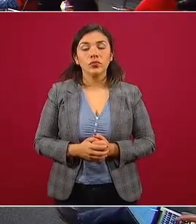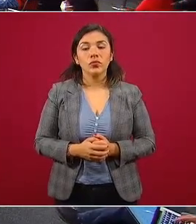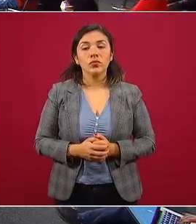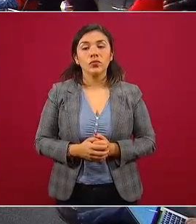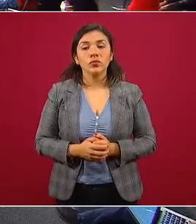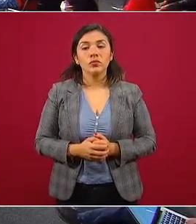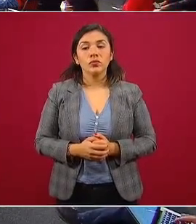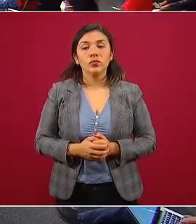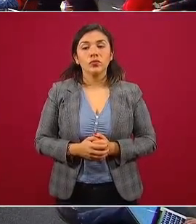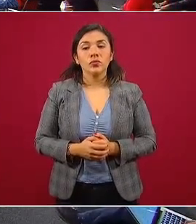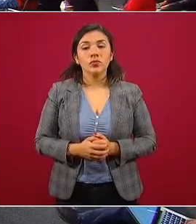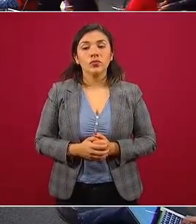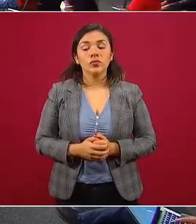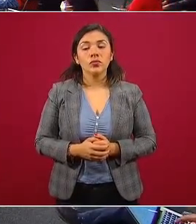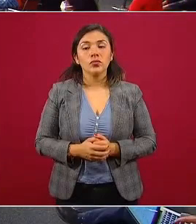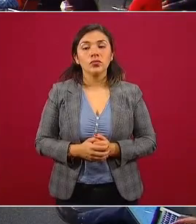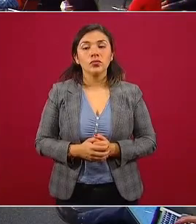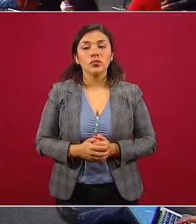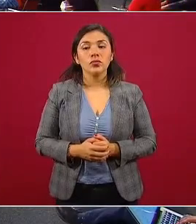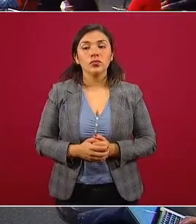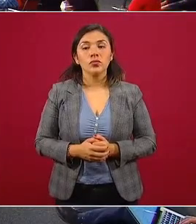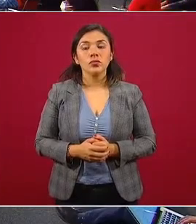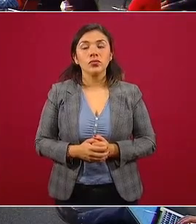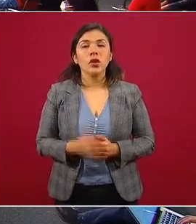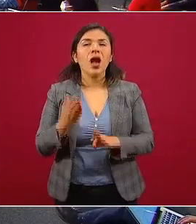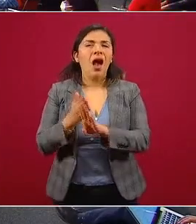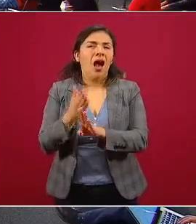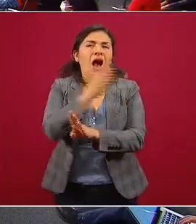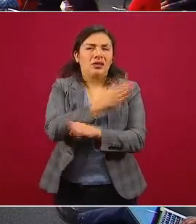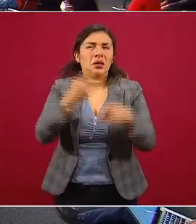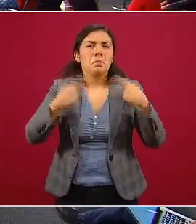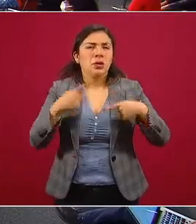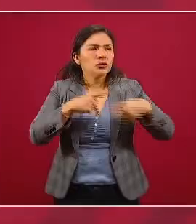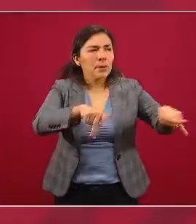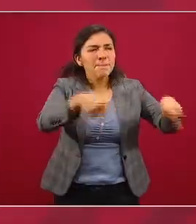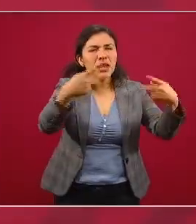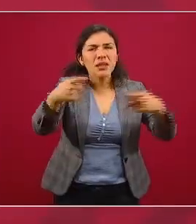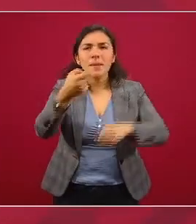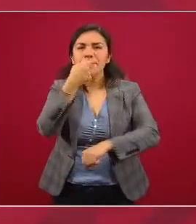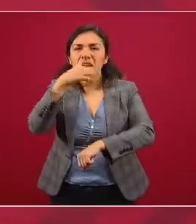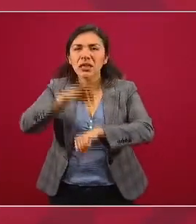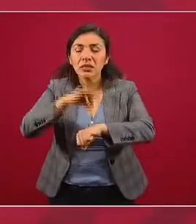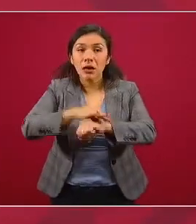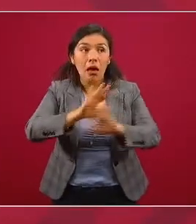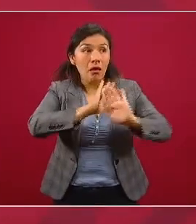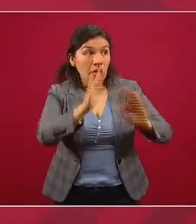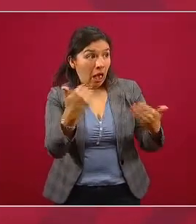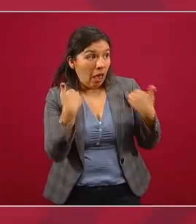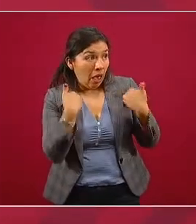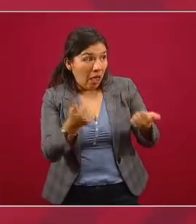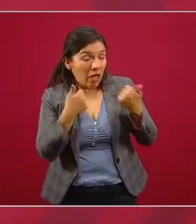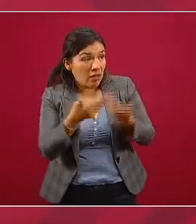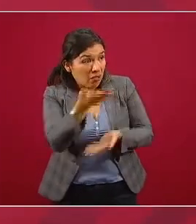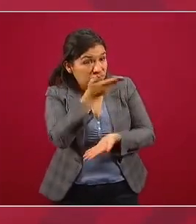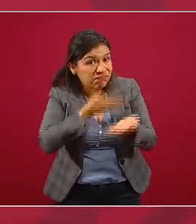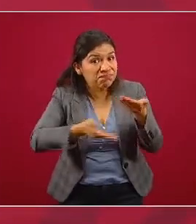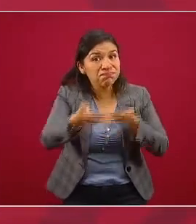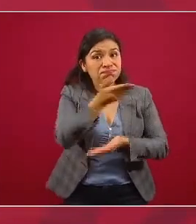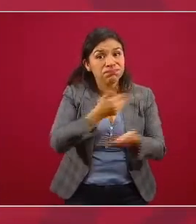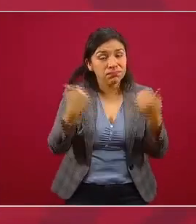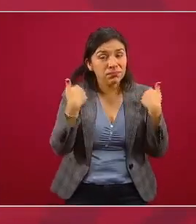los que se dedicaban a la venta de los medicamentos, que entiendan de